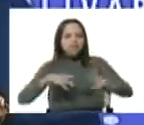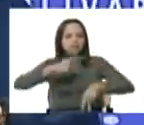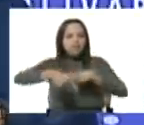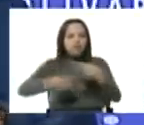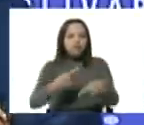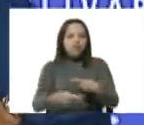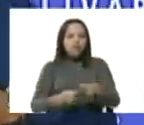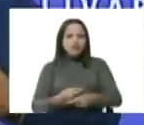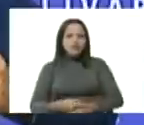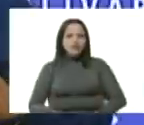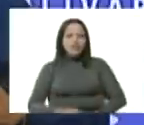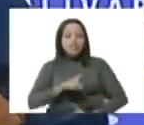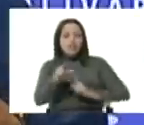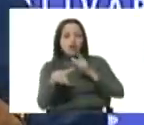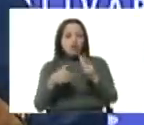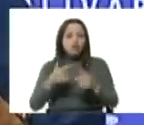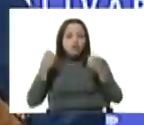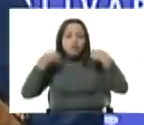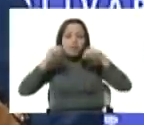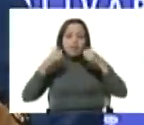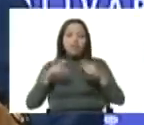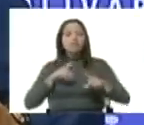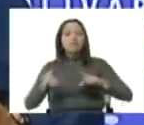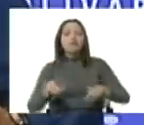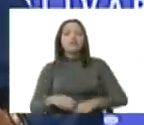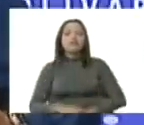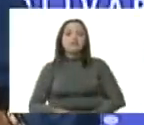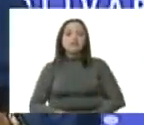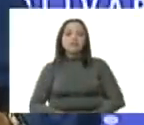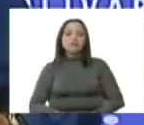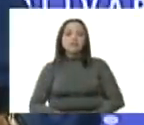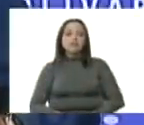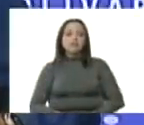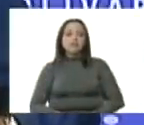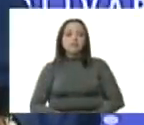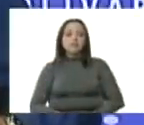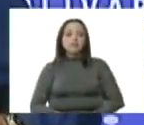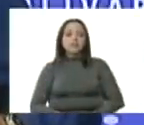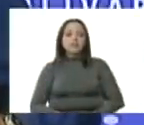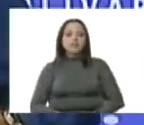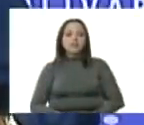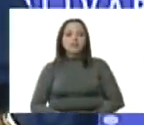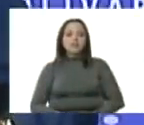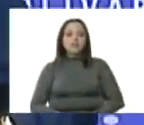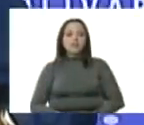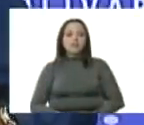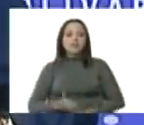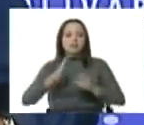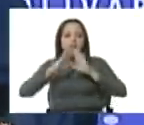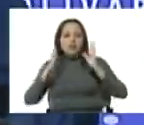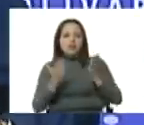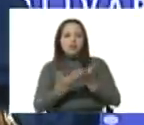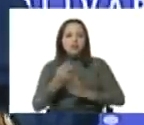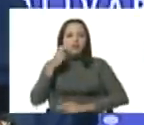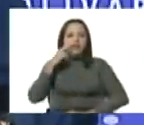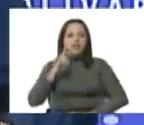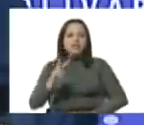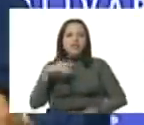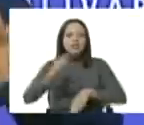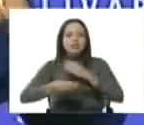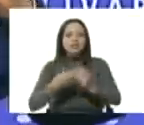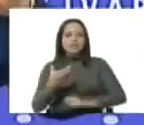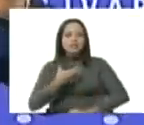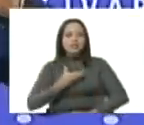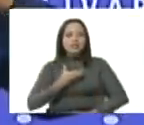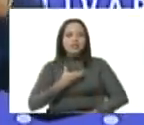de consulta y de ejercicio democrático, ¿no?, para que el mundo entero vea cómo nuestros alcaldes y